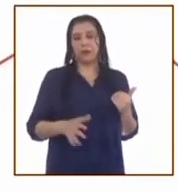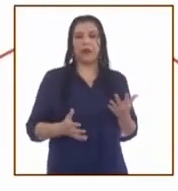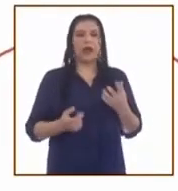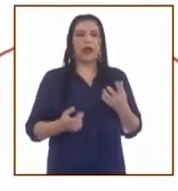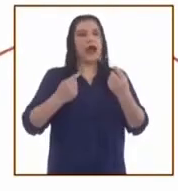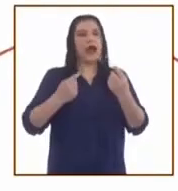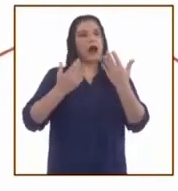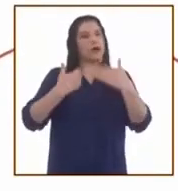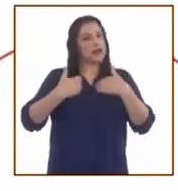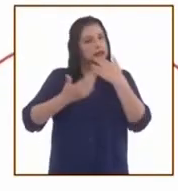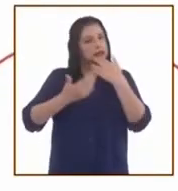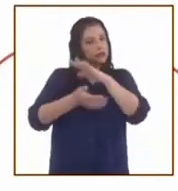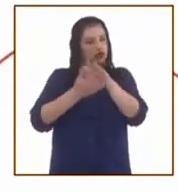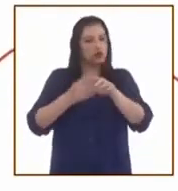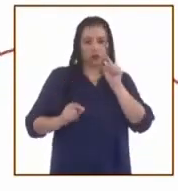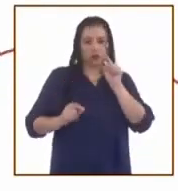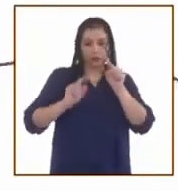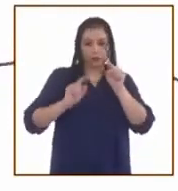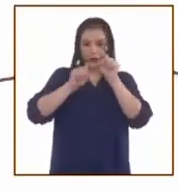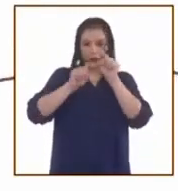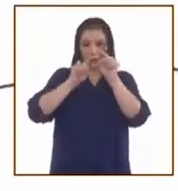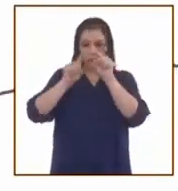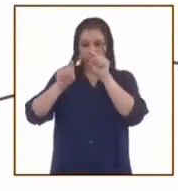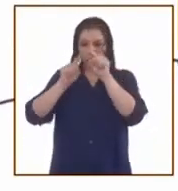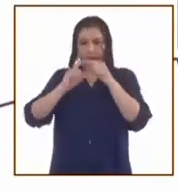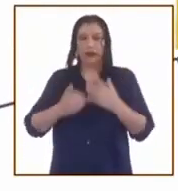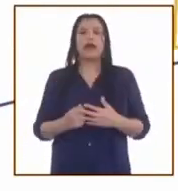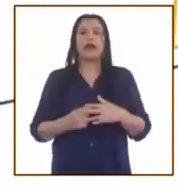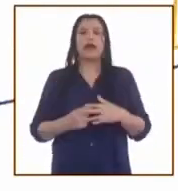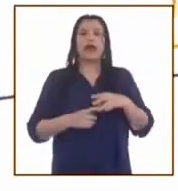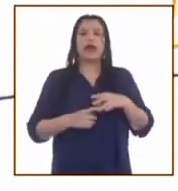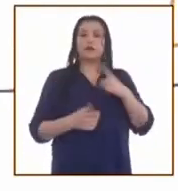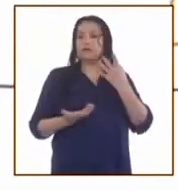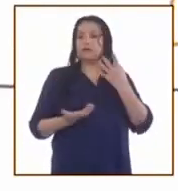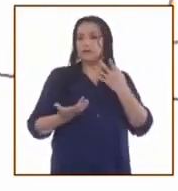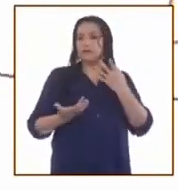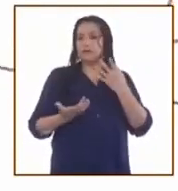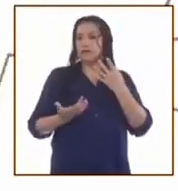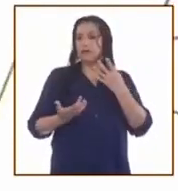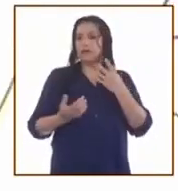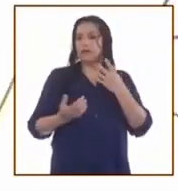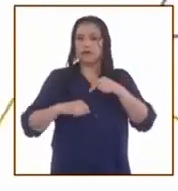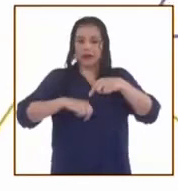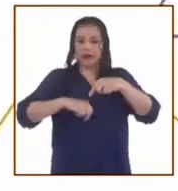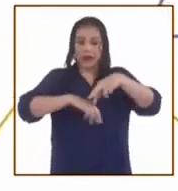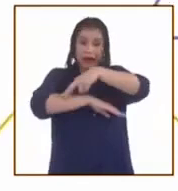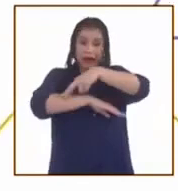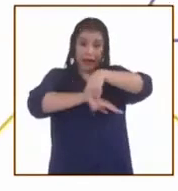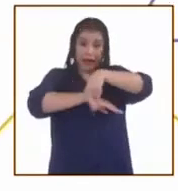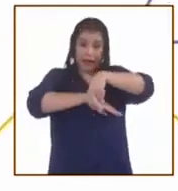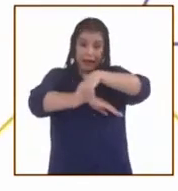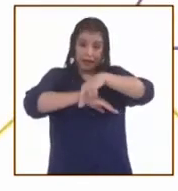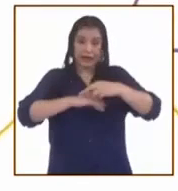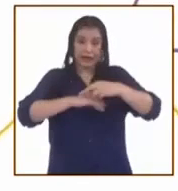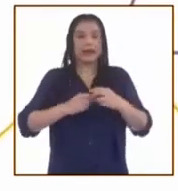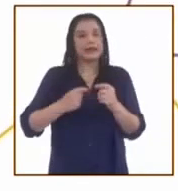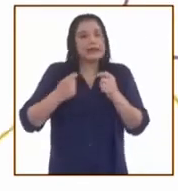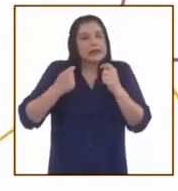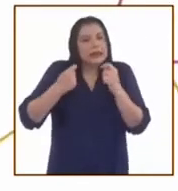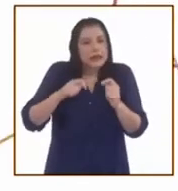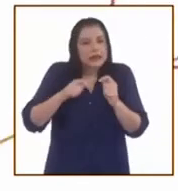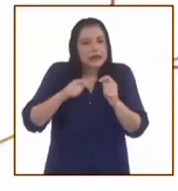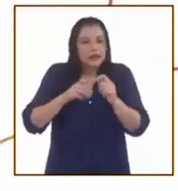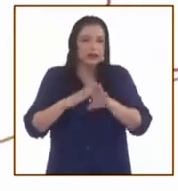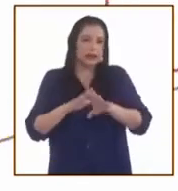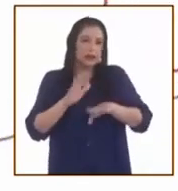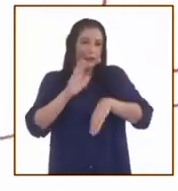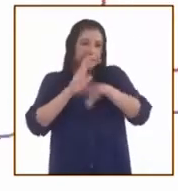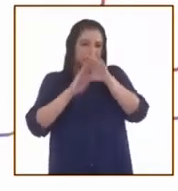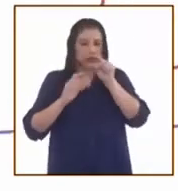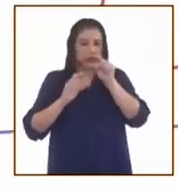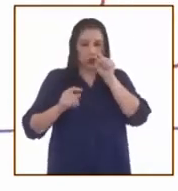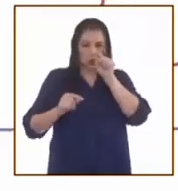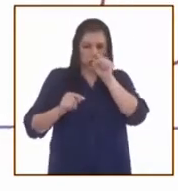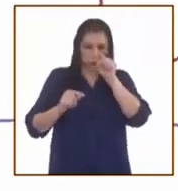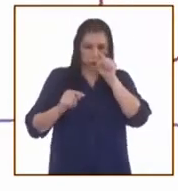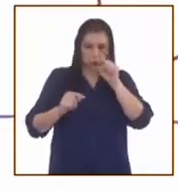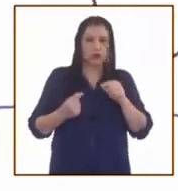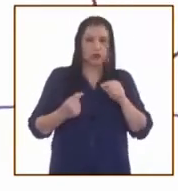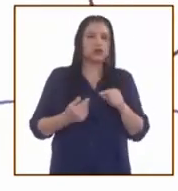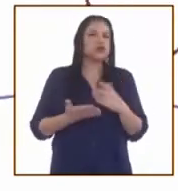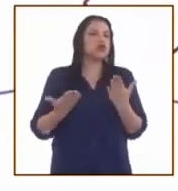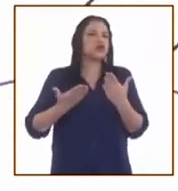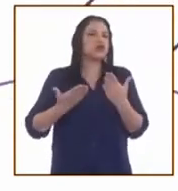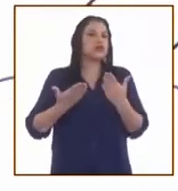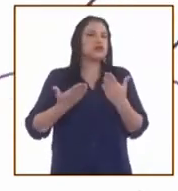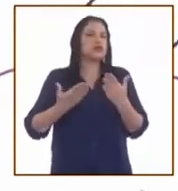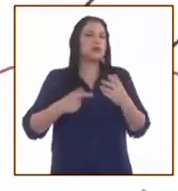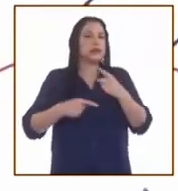Ahora que ya tienes todos tus puntos marcados, traza una línea con ayuda de una regla, tratando de que la mayor parte de los puntos se encuentren